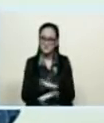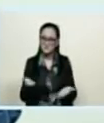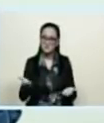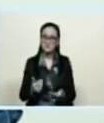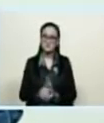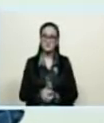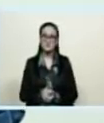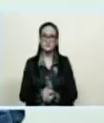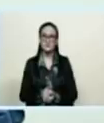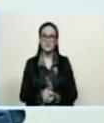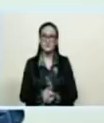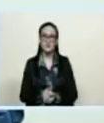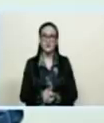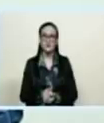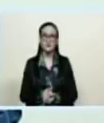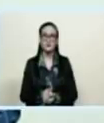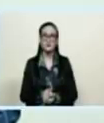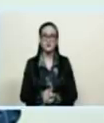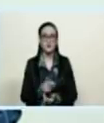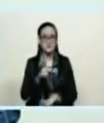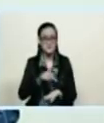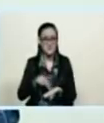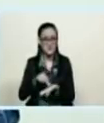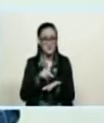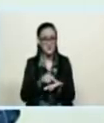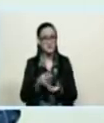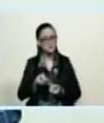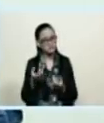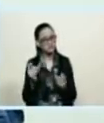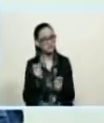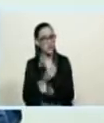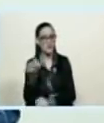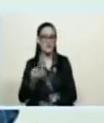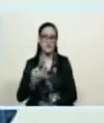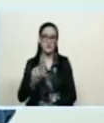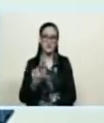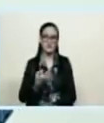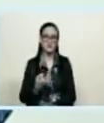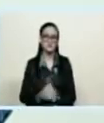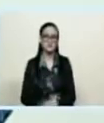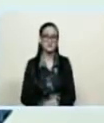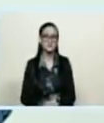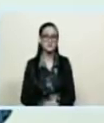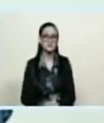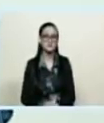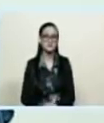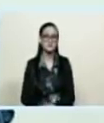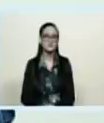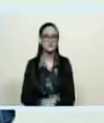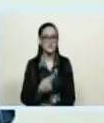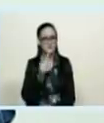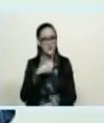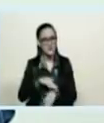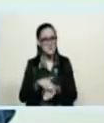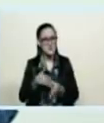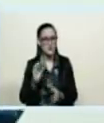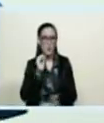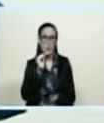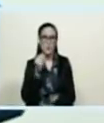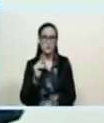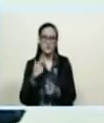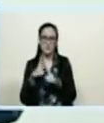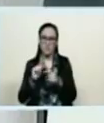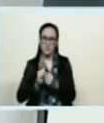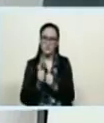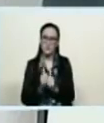todas. Yo creo las condiciones para que esa participación se haga realidad. esto que está diciendo el ministro de la Juventud